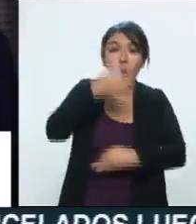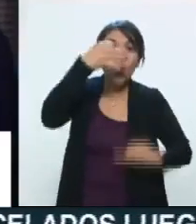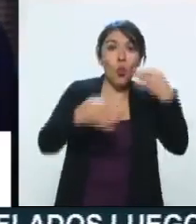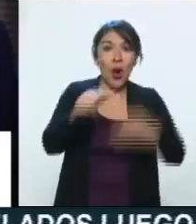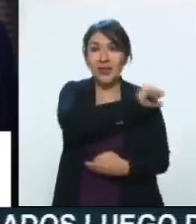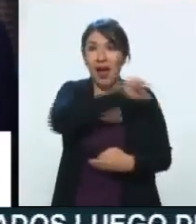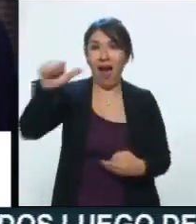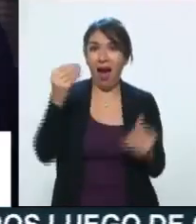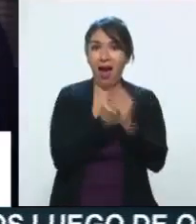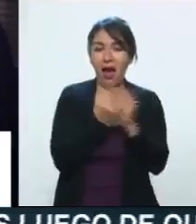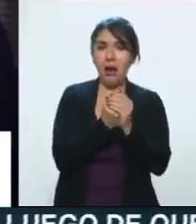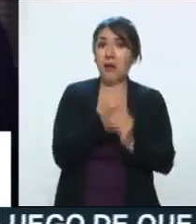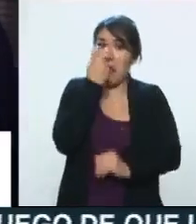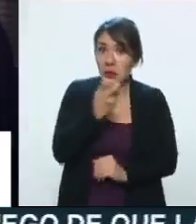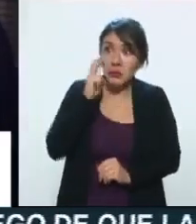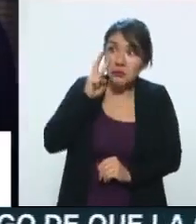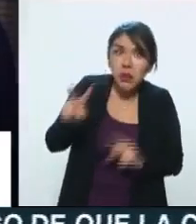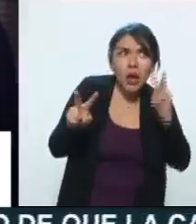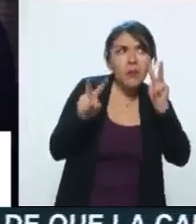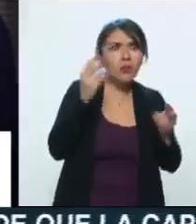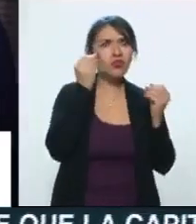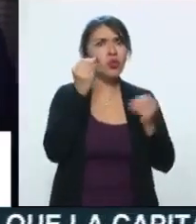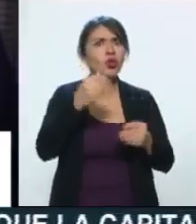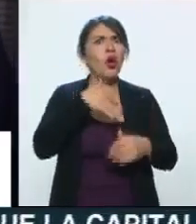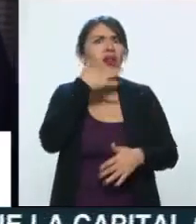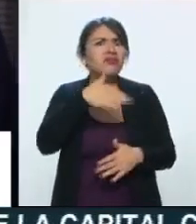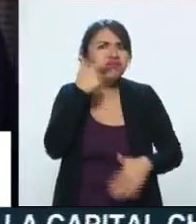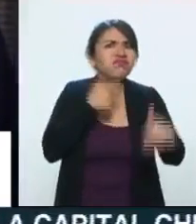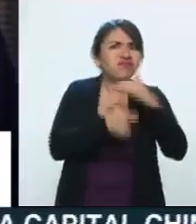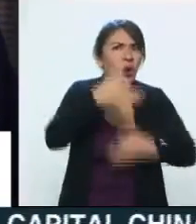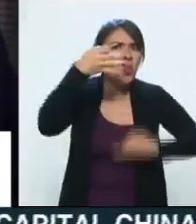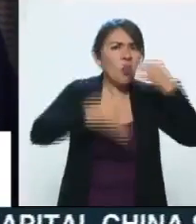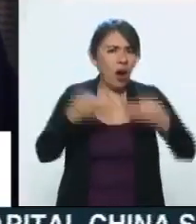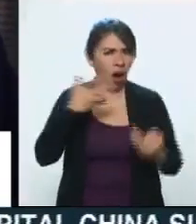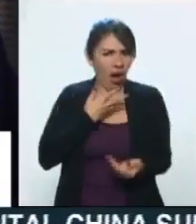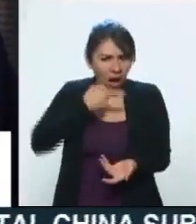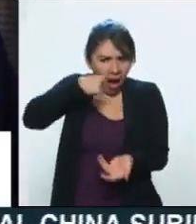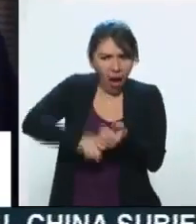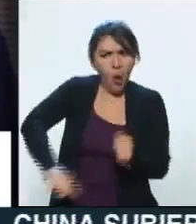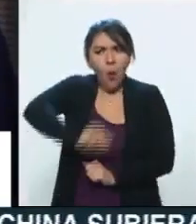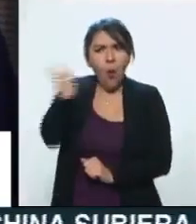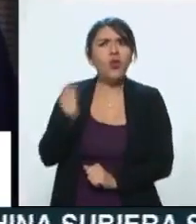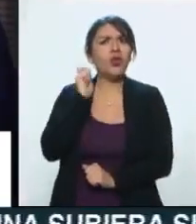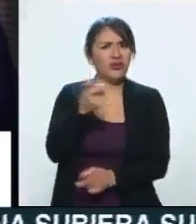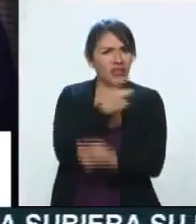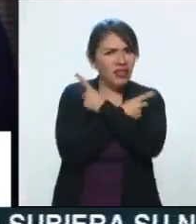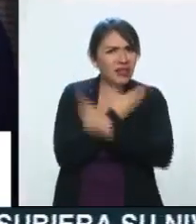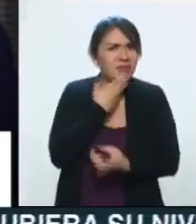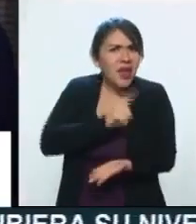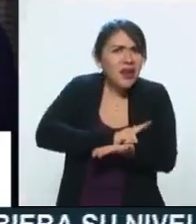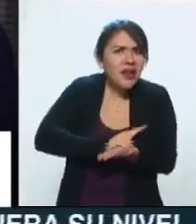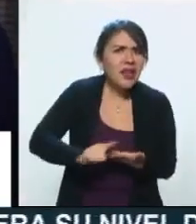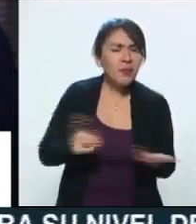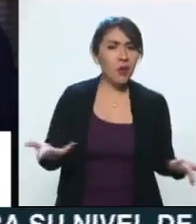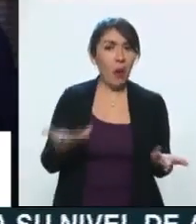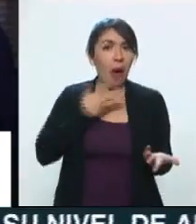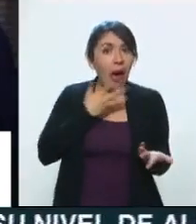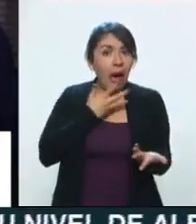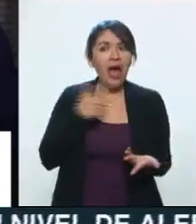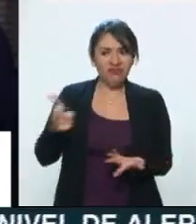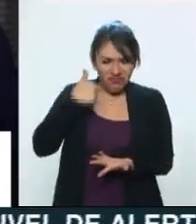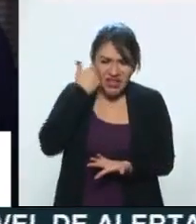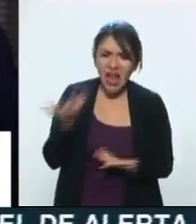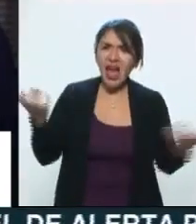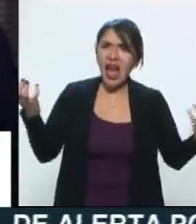jueces. Entonces, así como vemos a muchos jueces corruptos, bueno, también encontramos a jueces que son decentes y que están en el